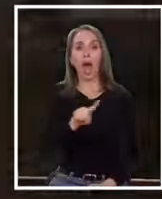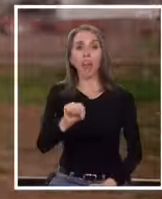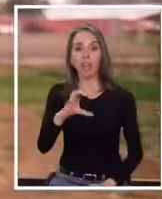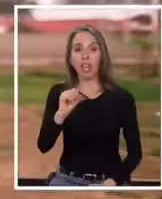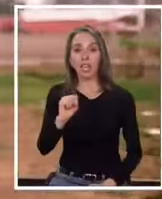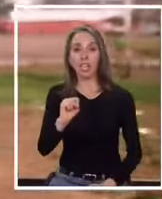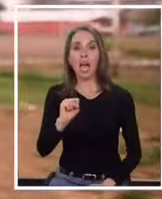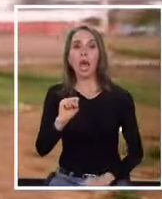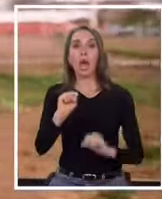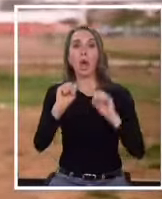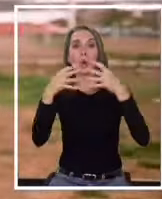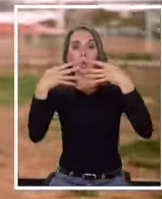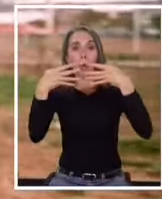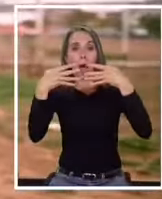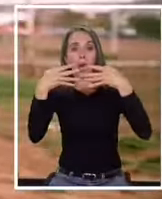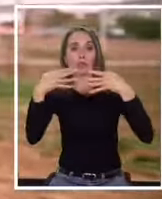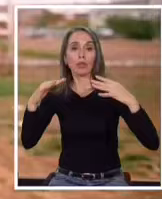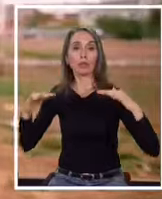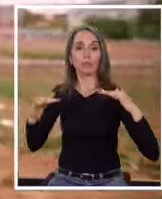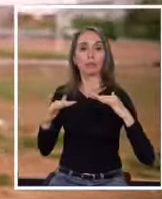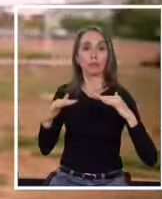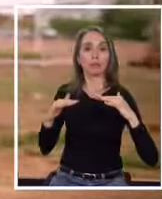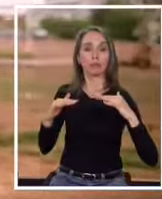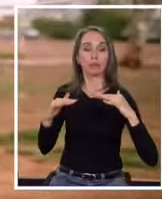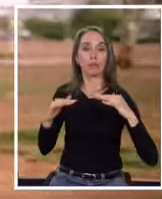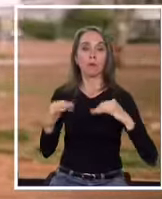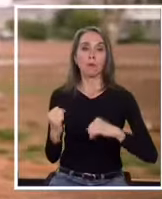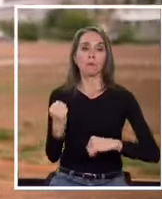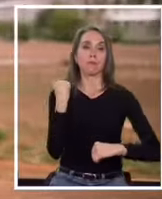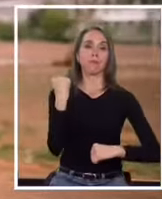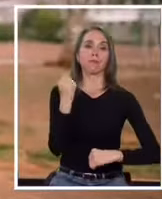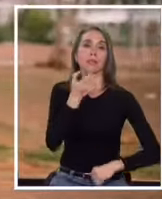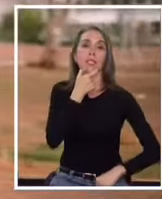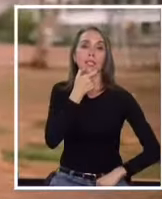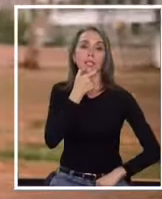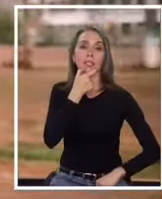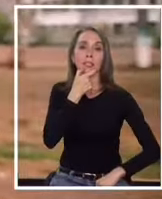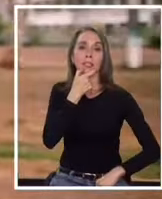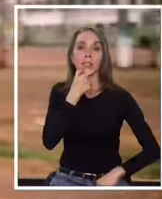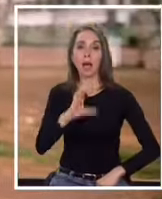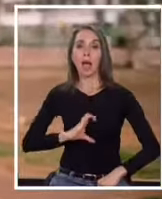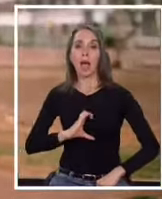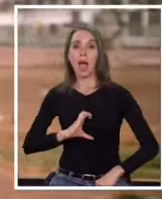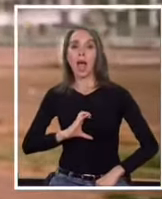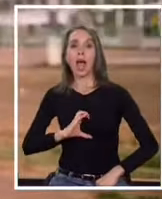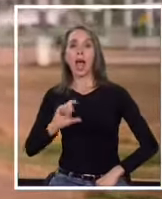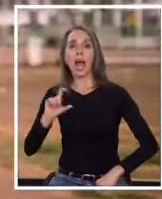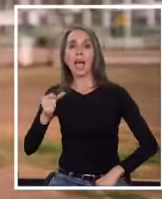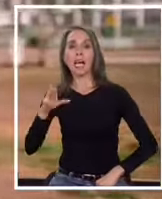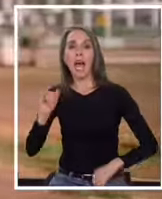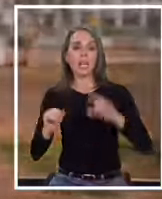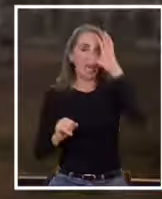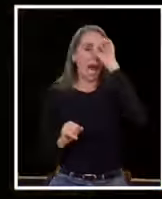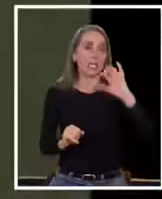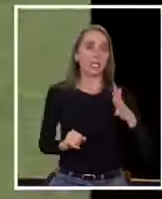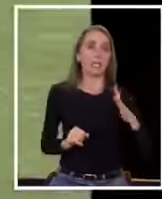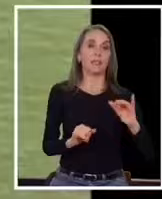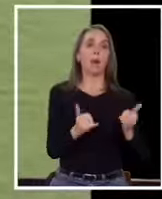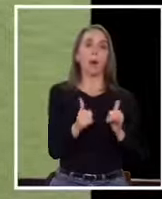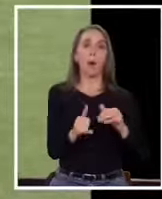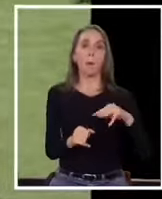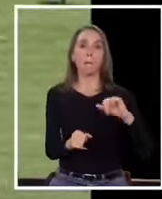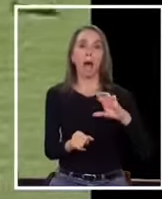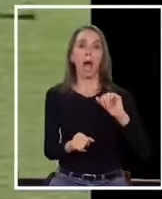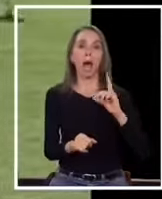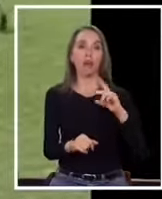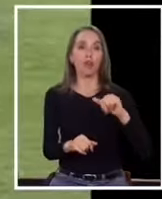En cuartos de final se enfrentaban la contundente Inglaterra de Gary Lineker y la irregular Argentina de Diego Armando